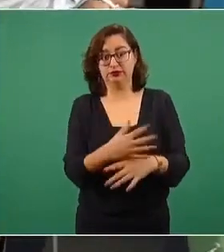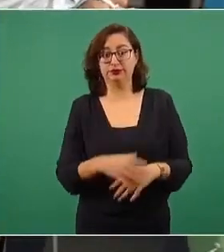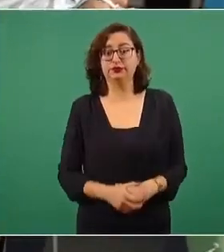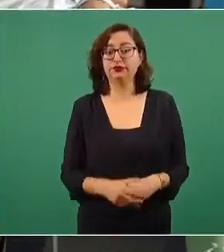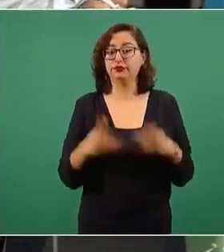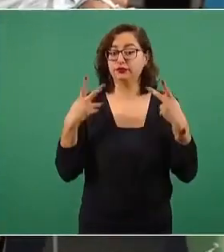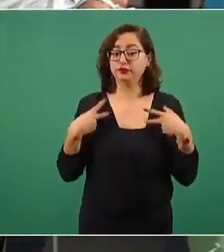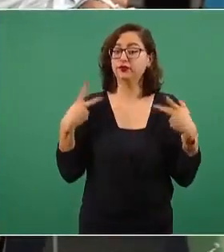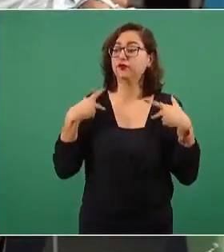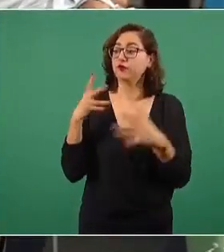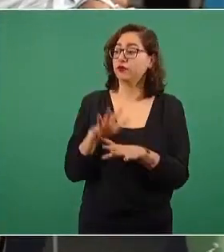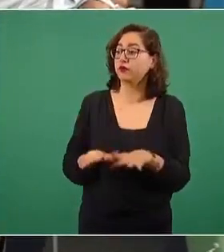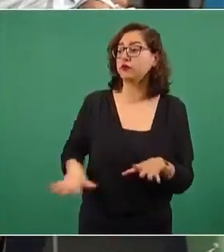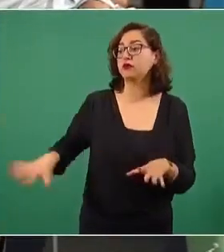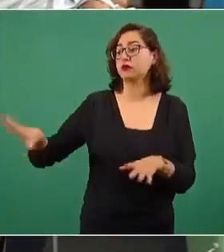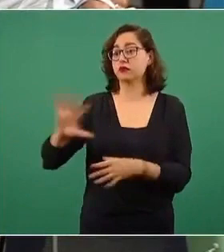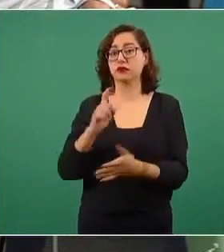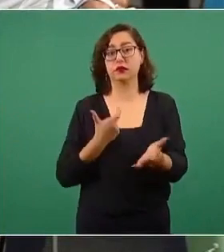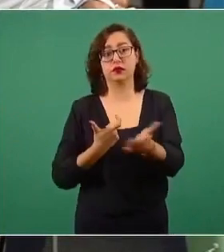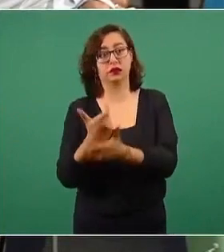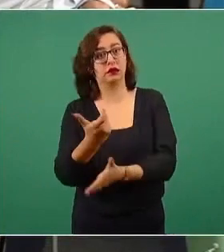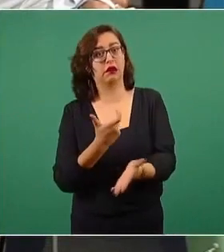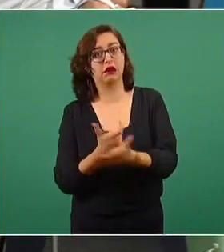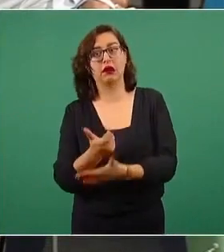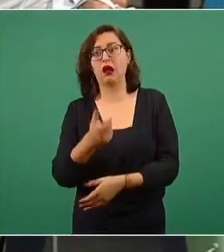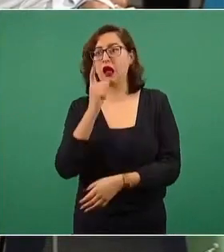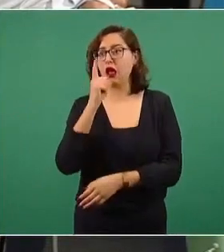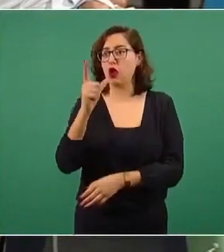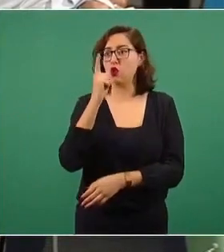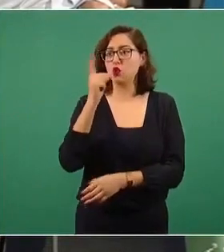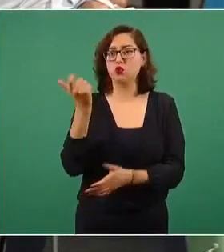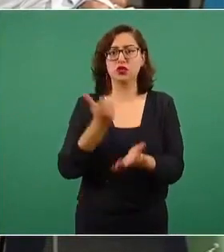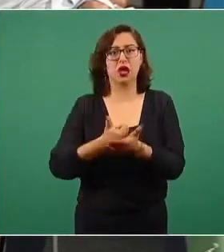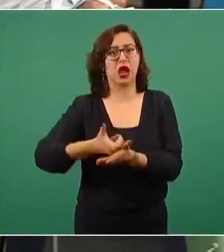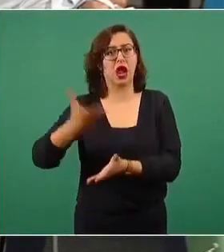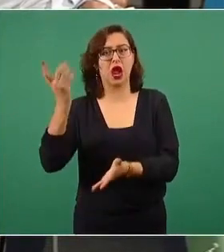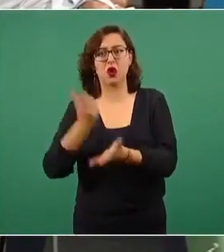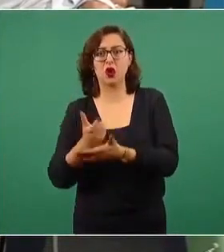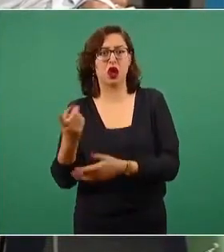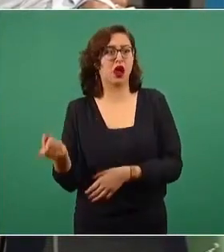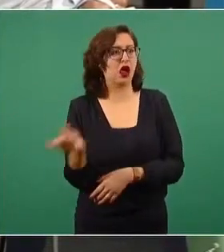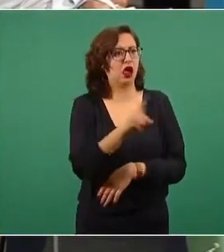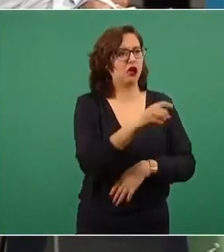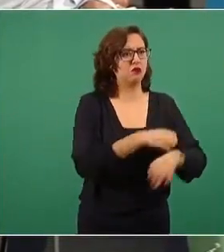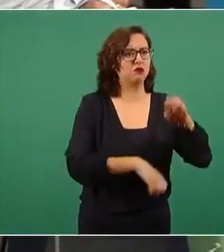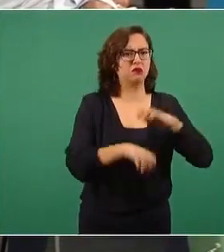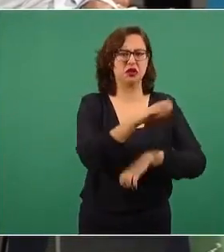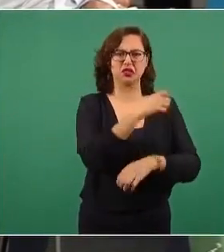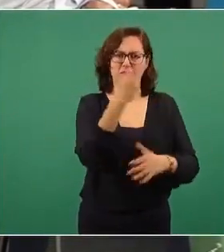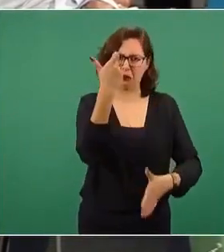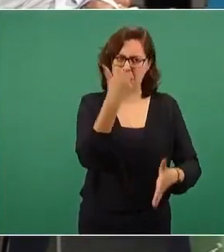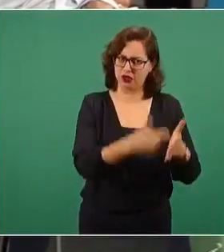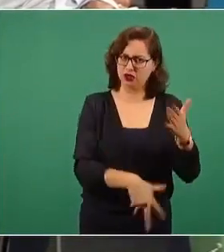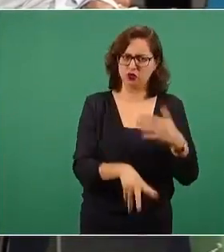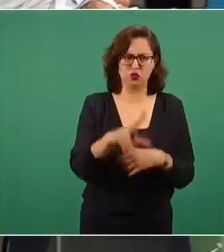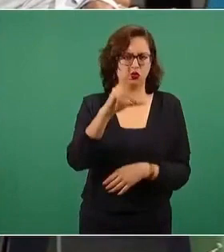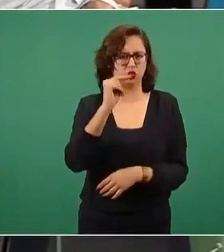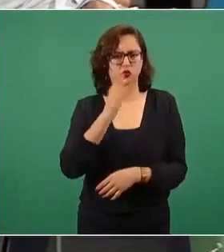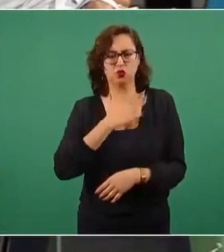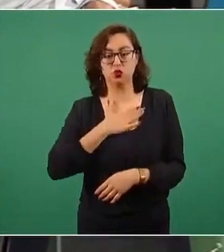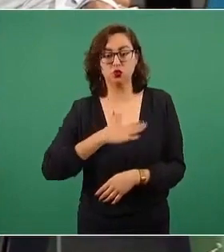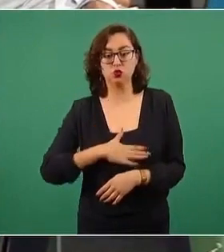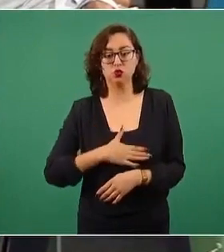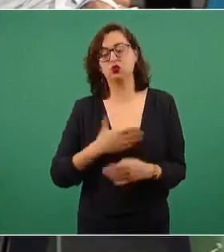costo más alto que las empresas por la luz. Entonces, bajo esa premisa, quisiera conocer cómo van a apoyar a estas